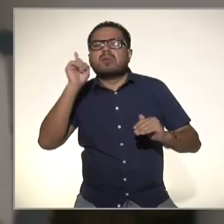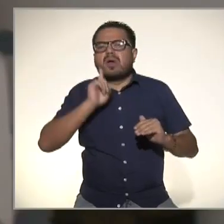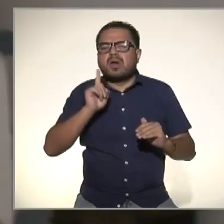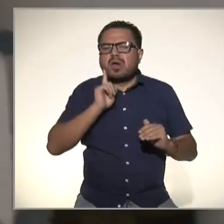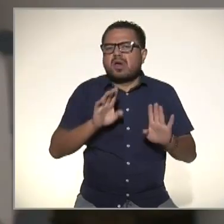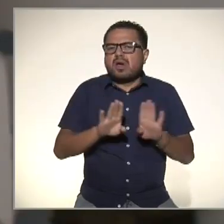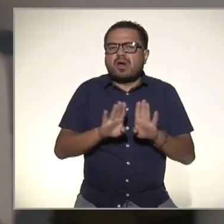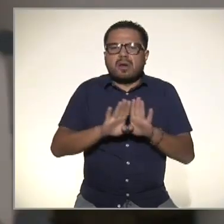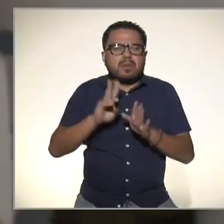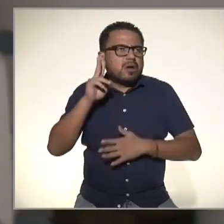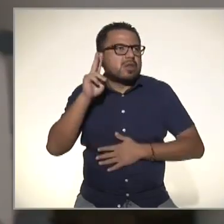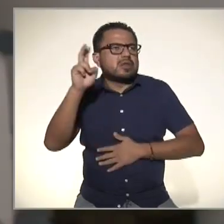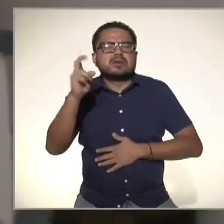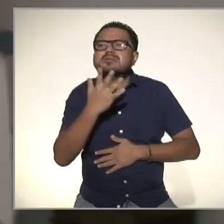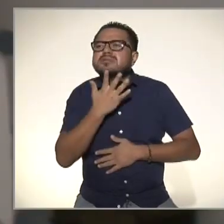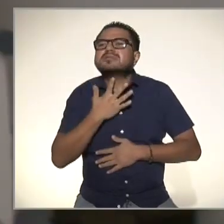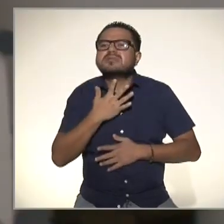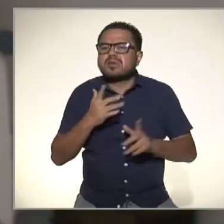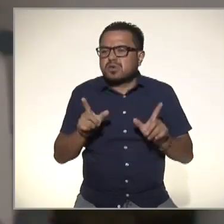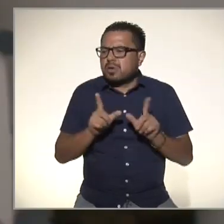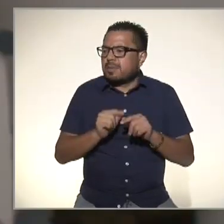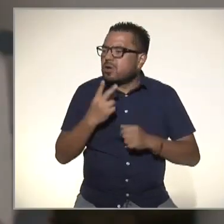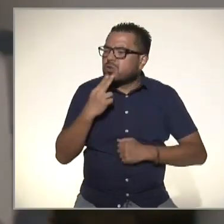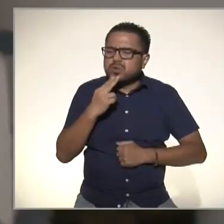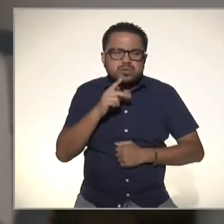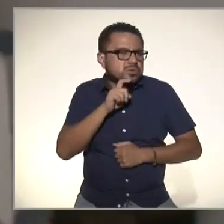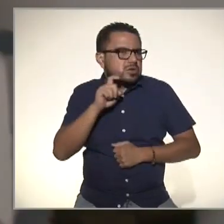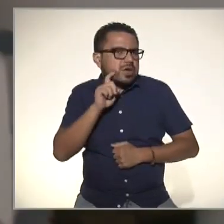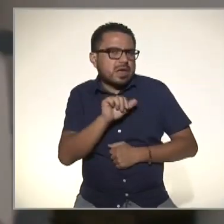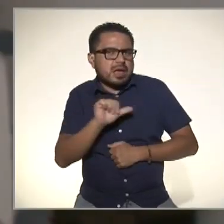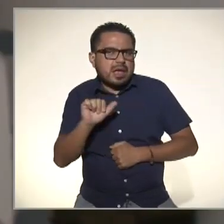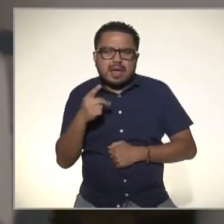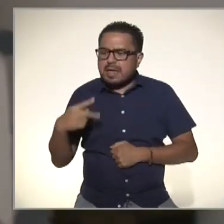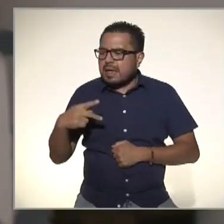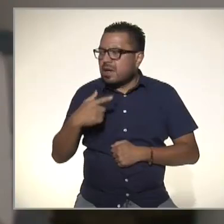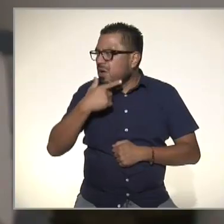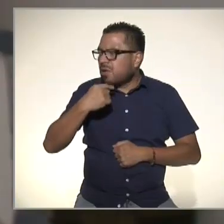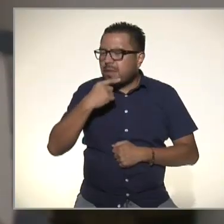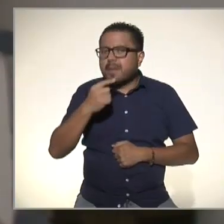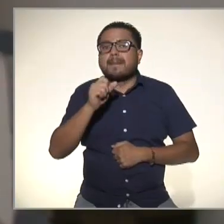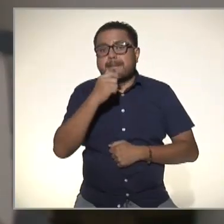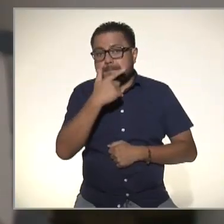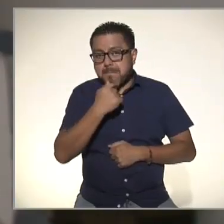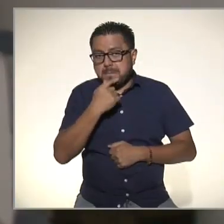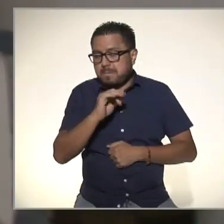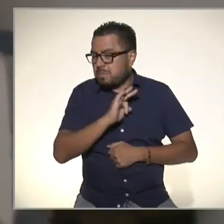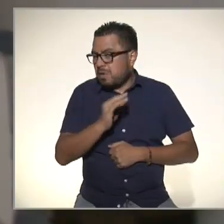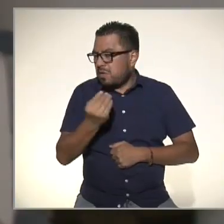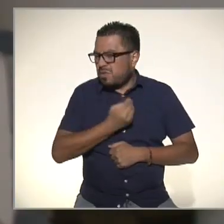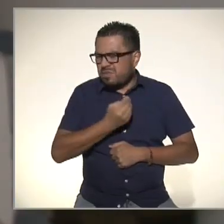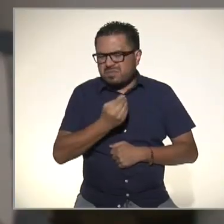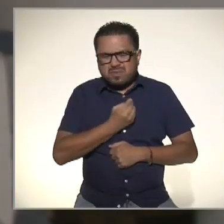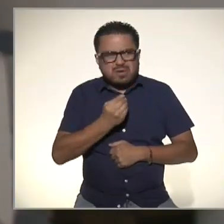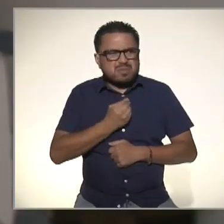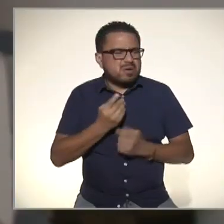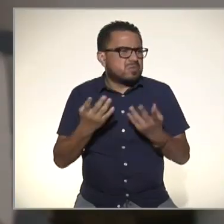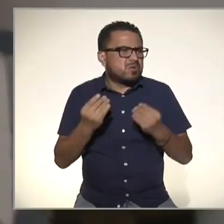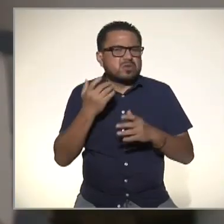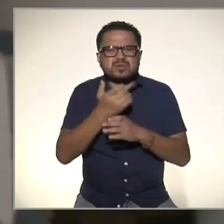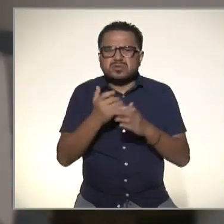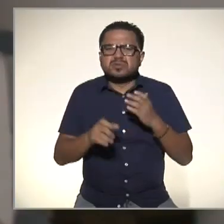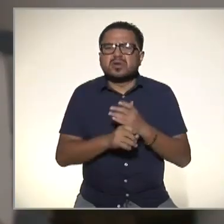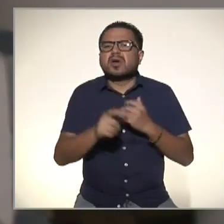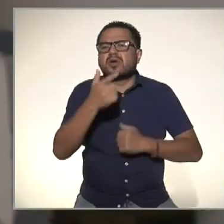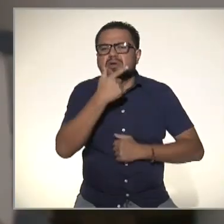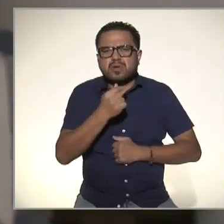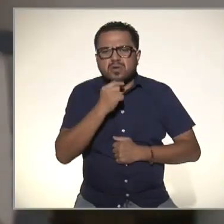objeto de deseo y objeto de uso sexual de los varones, que los varones aguantamos muchas cosas, que los